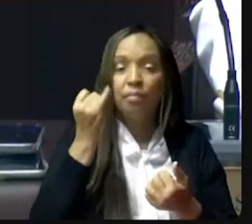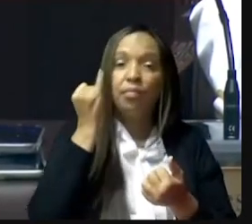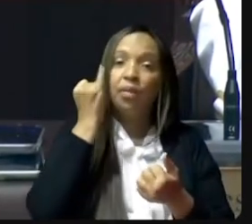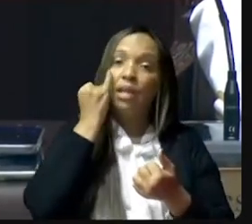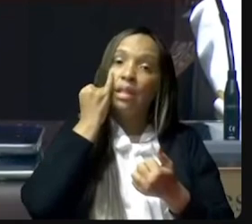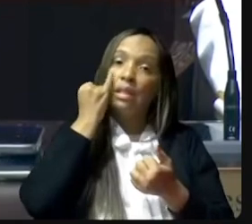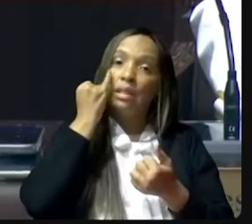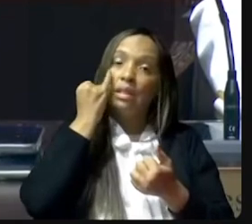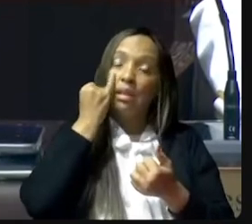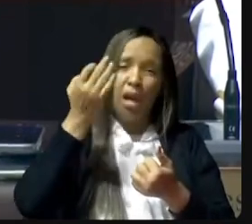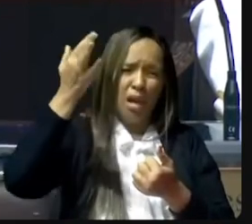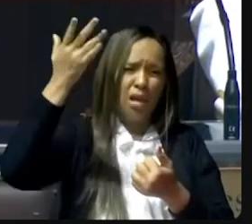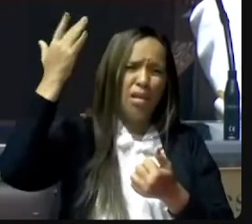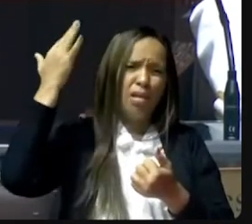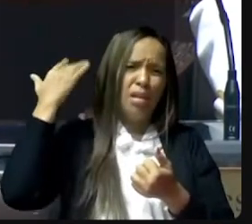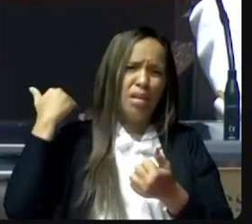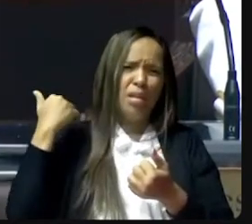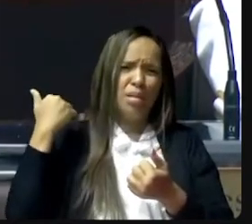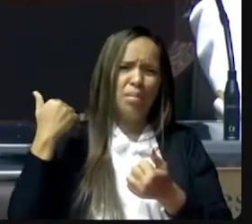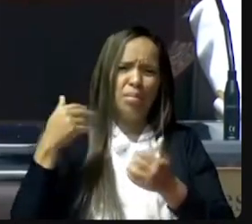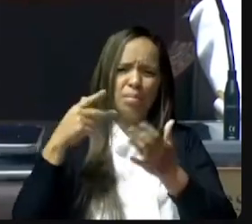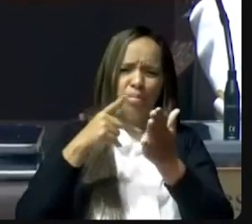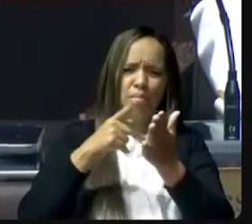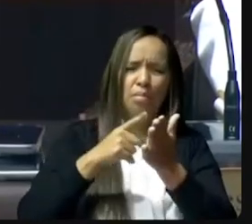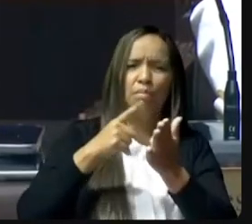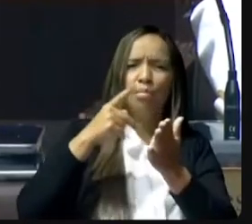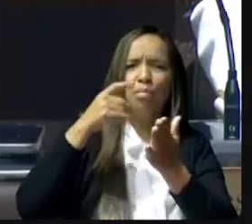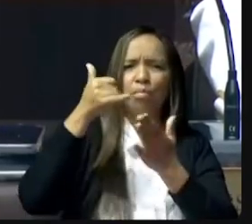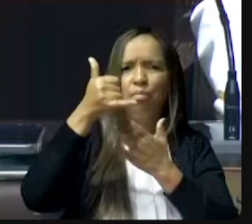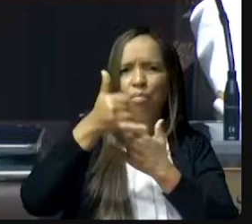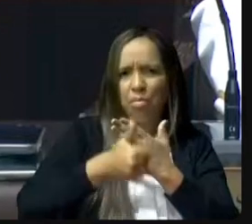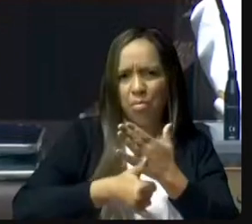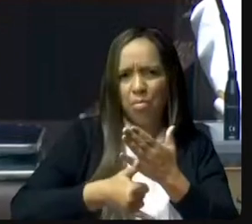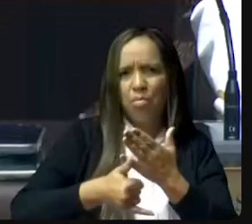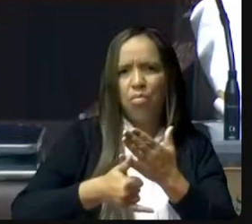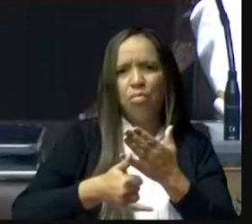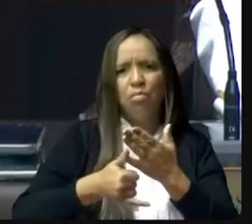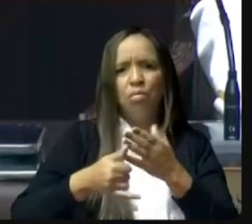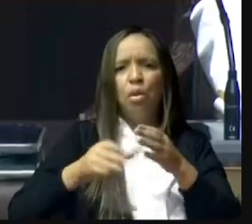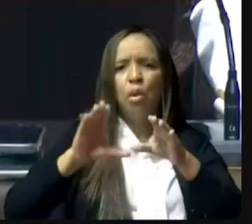haya tenido ese partido y obviamente acorde